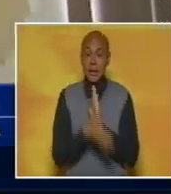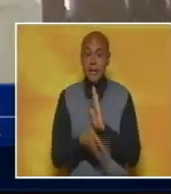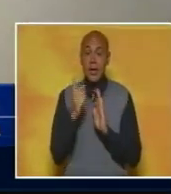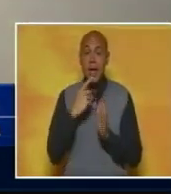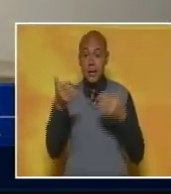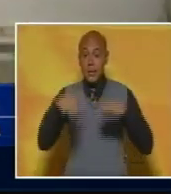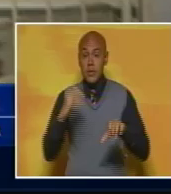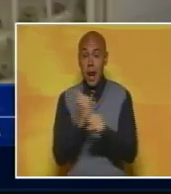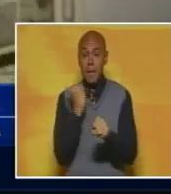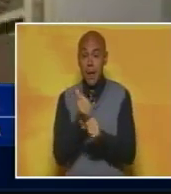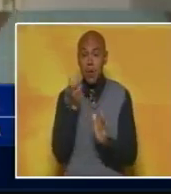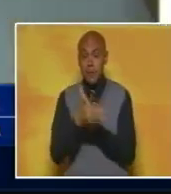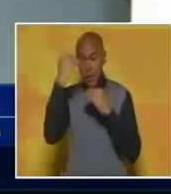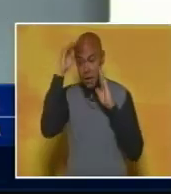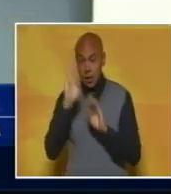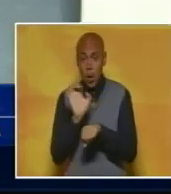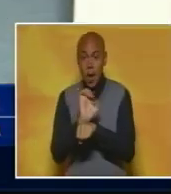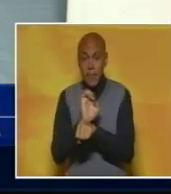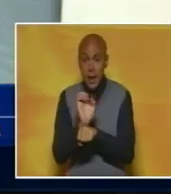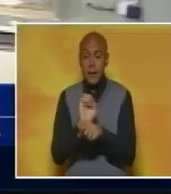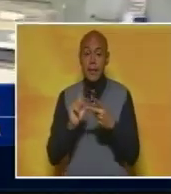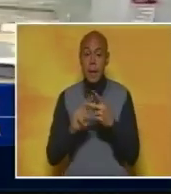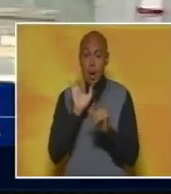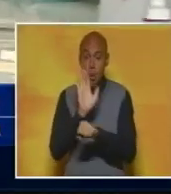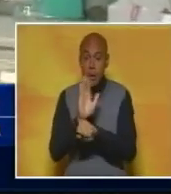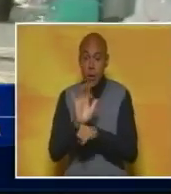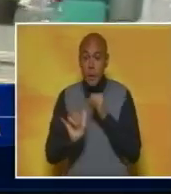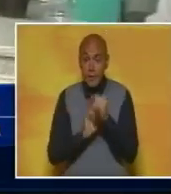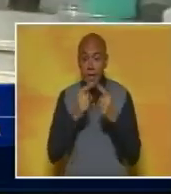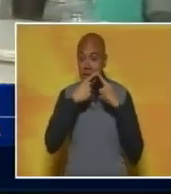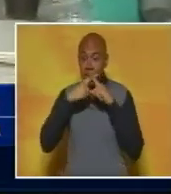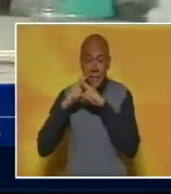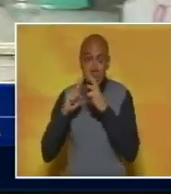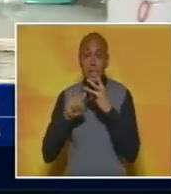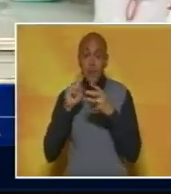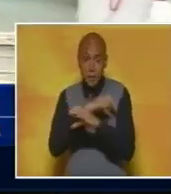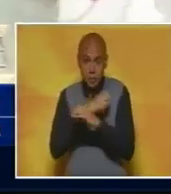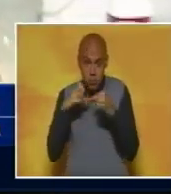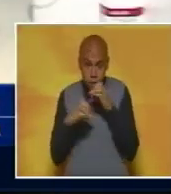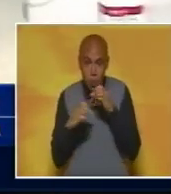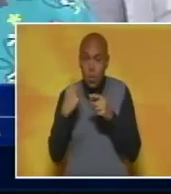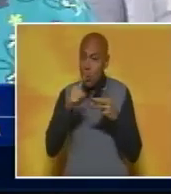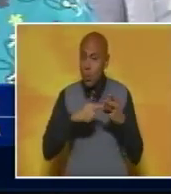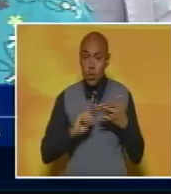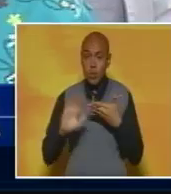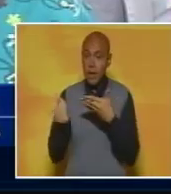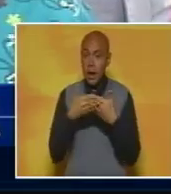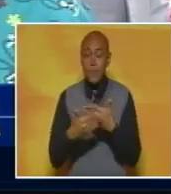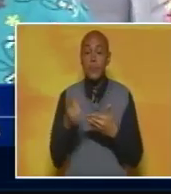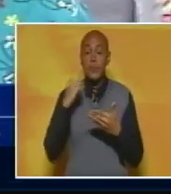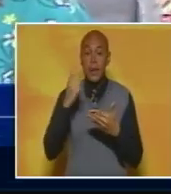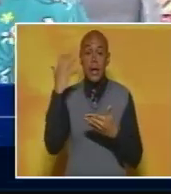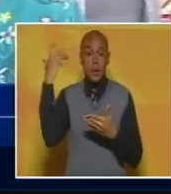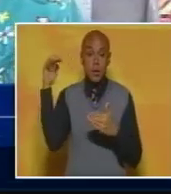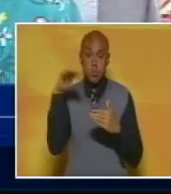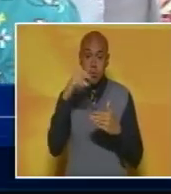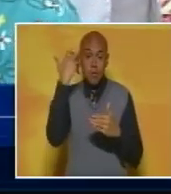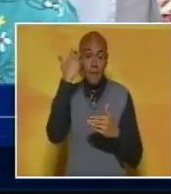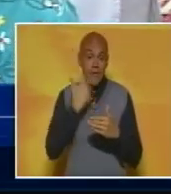los servicios de emergencia, pediatría, odontología, laboratorio y de otras áreas. Aires acondicionados,